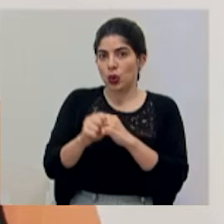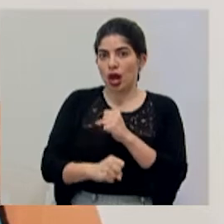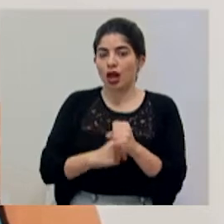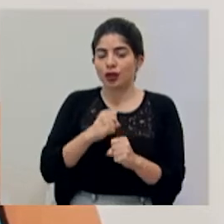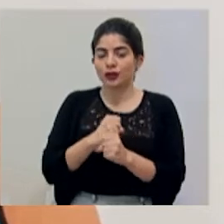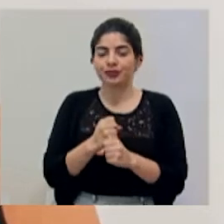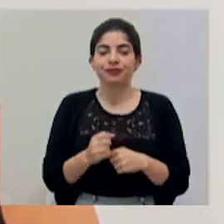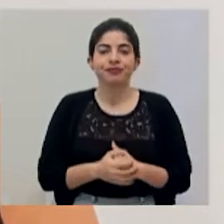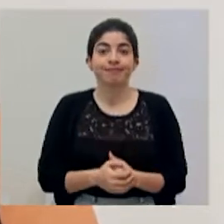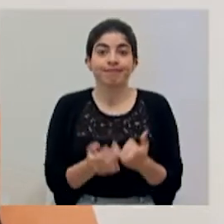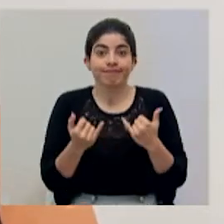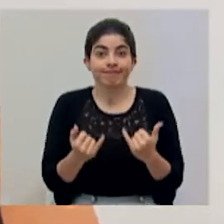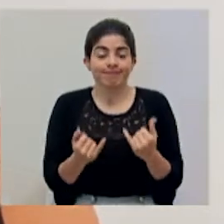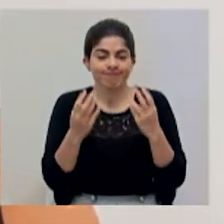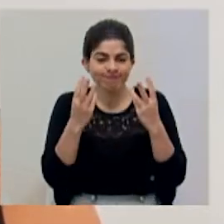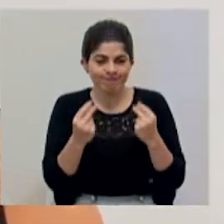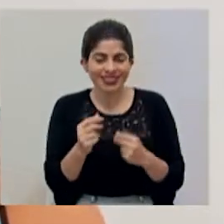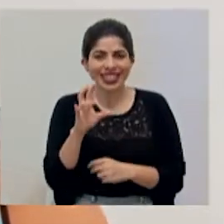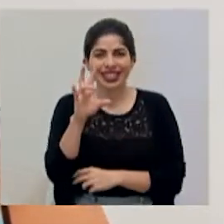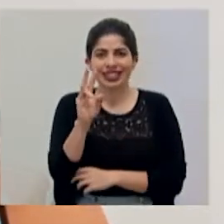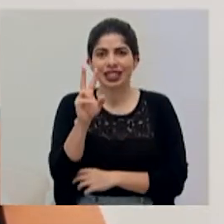Se contabilizan ya